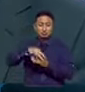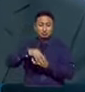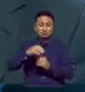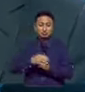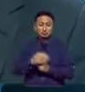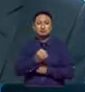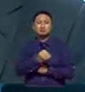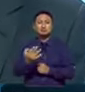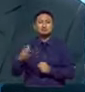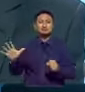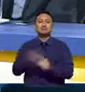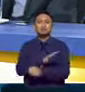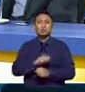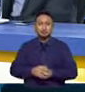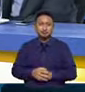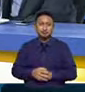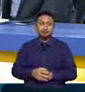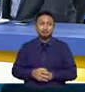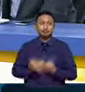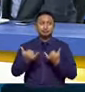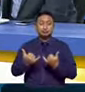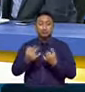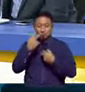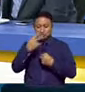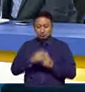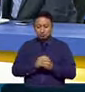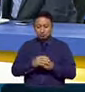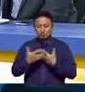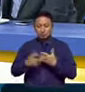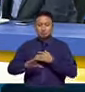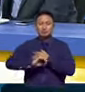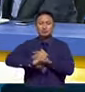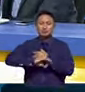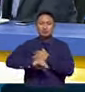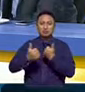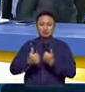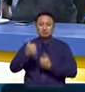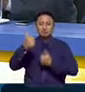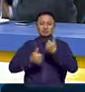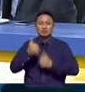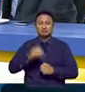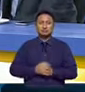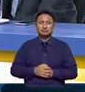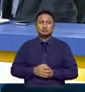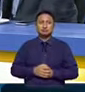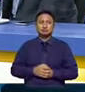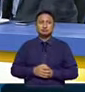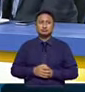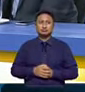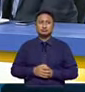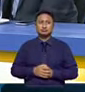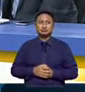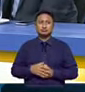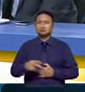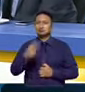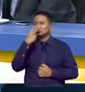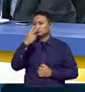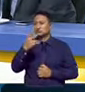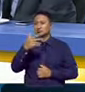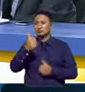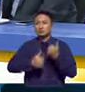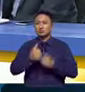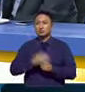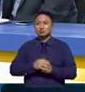el total. Ahora, esas cosas vemos hoy. ¿Y en la campaña? Tú que has sido candidato y luego Jorge. Bueno, en la campaña lo que se vio es evidentemente